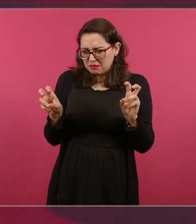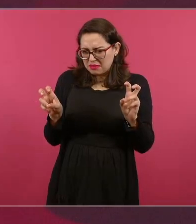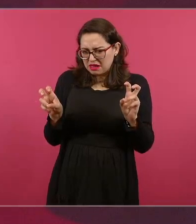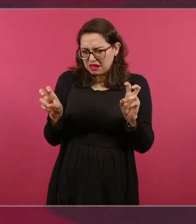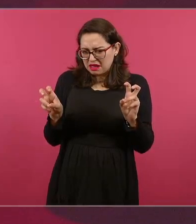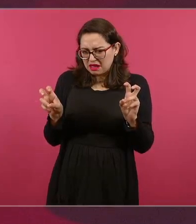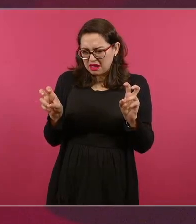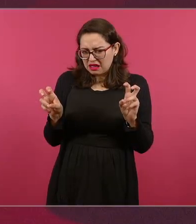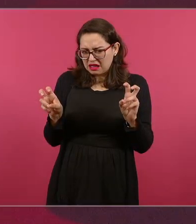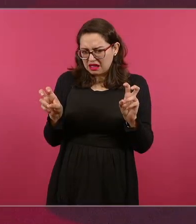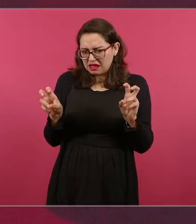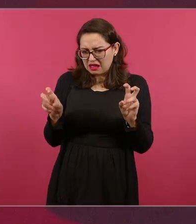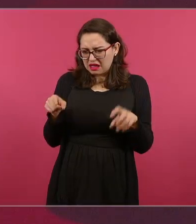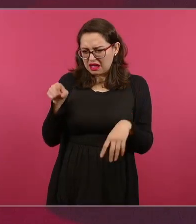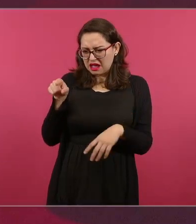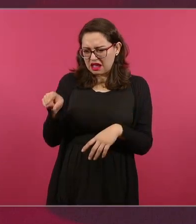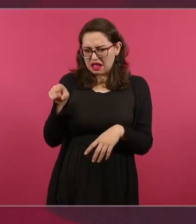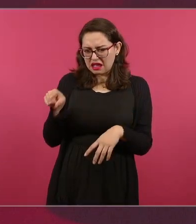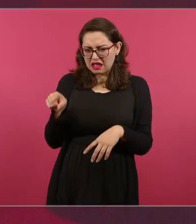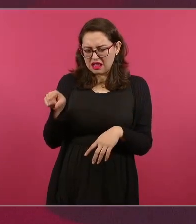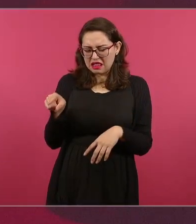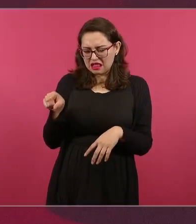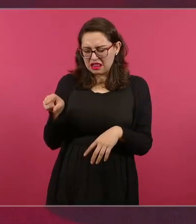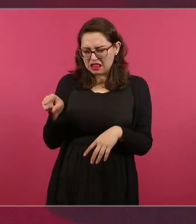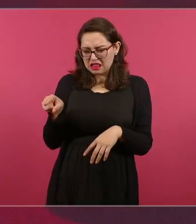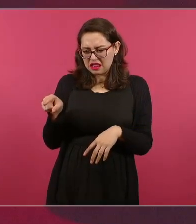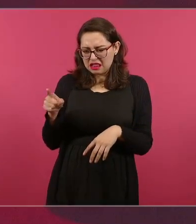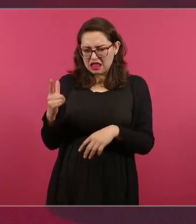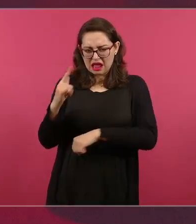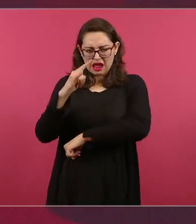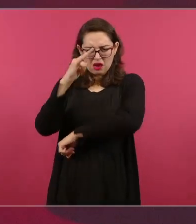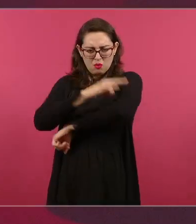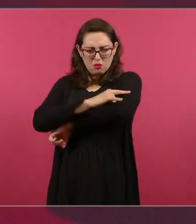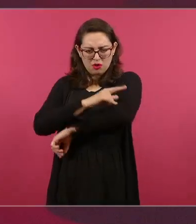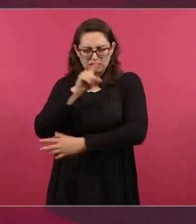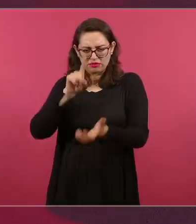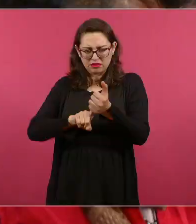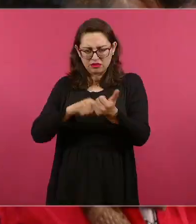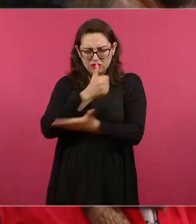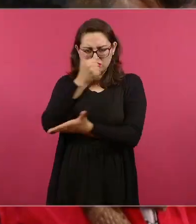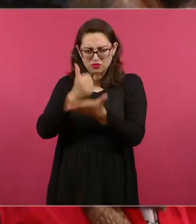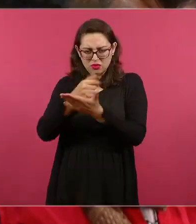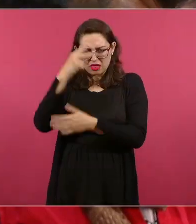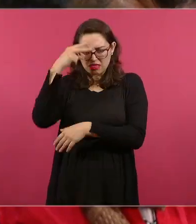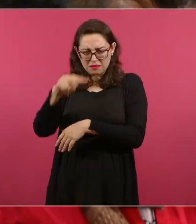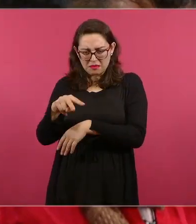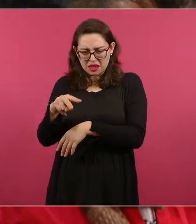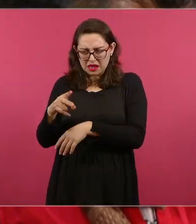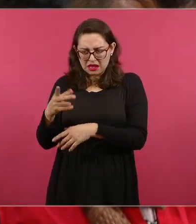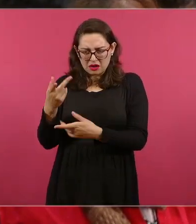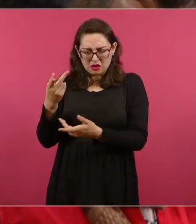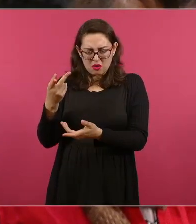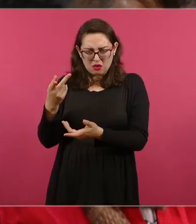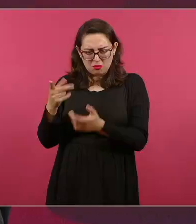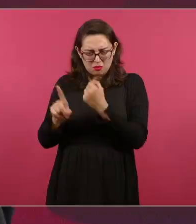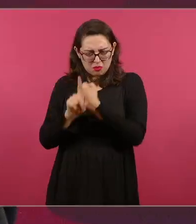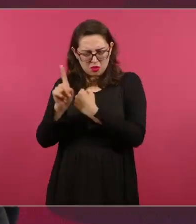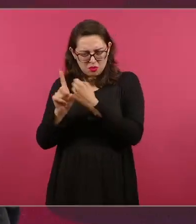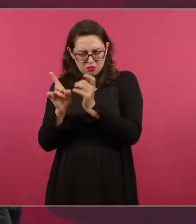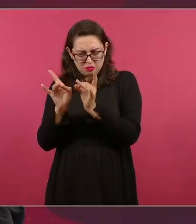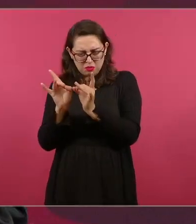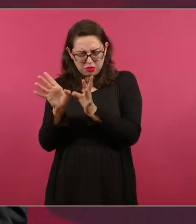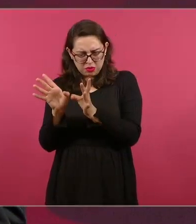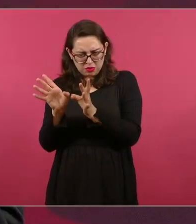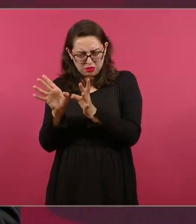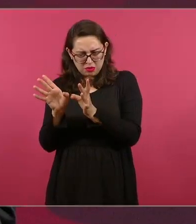persecución a unas personas en el aeropuerto de la ciudad? No, es independiente. Porque sí sucedió